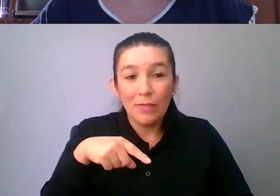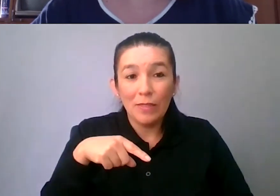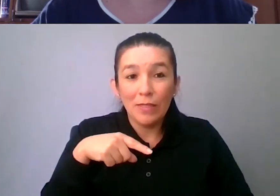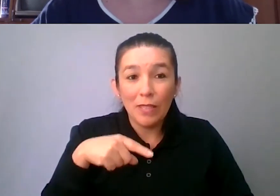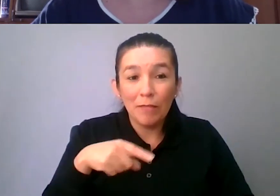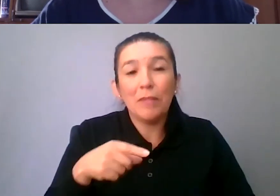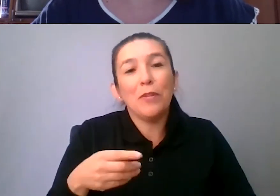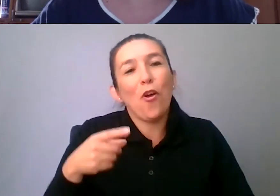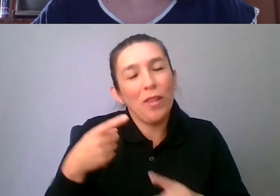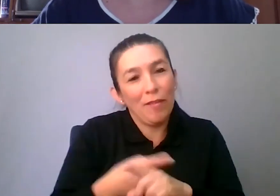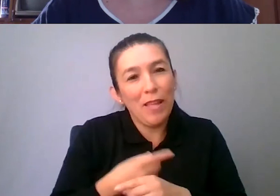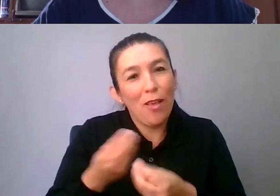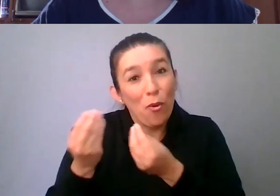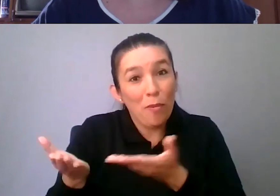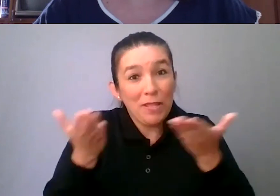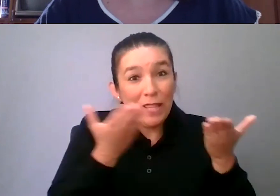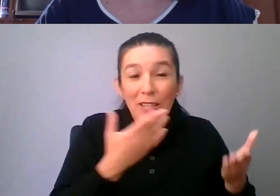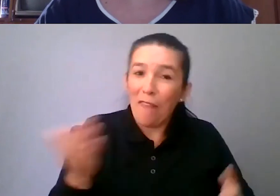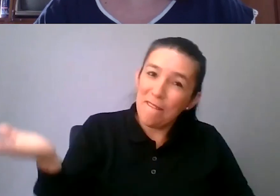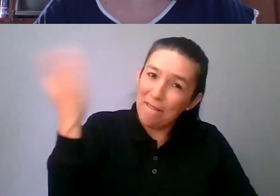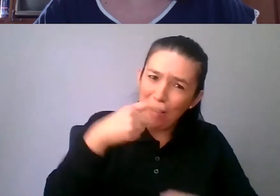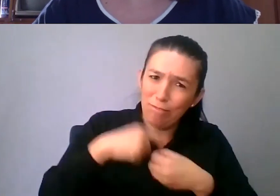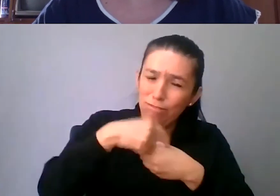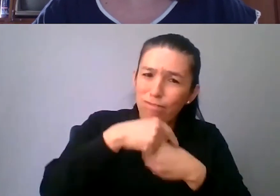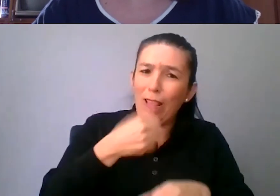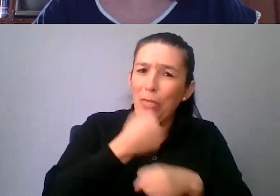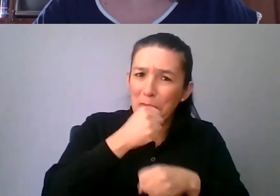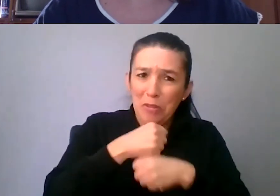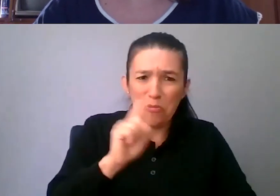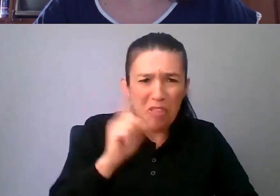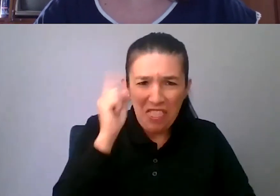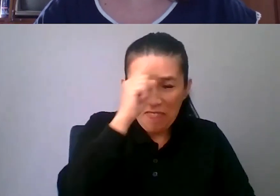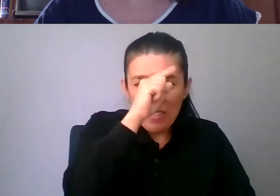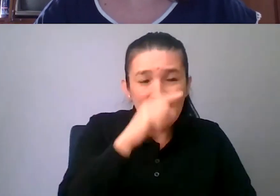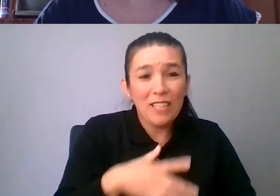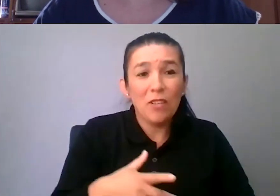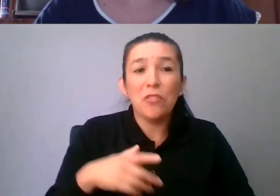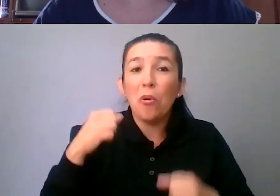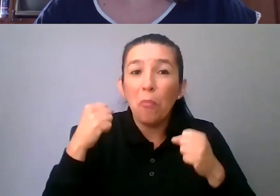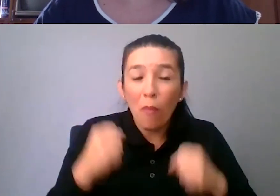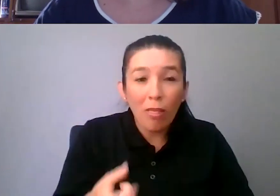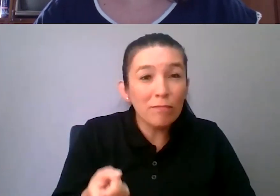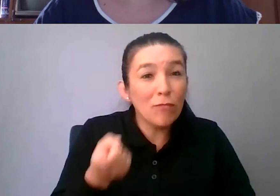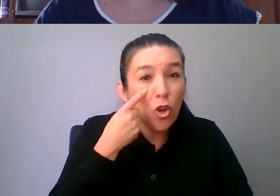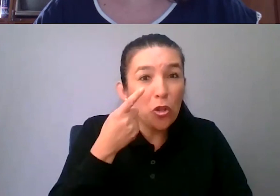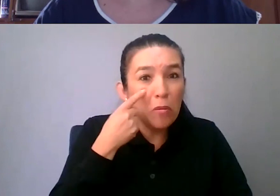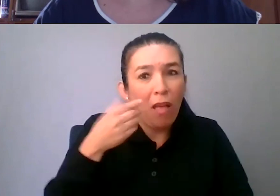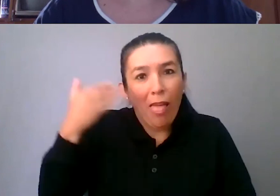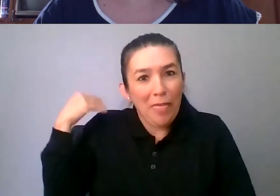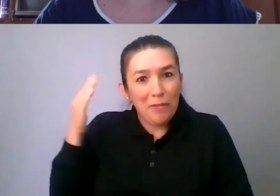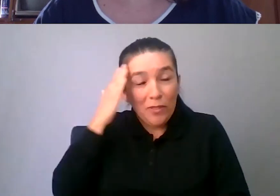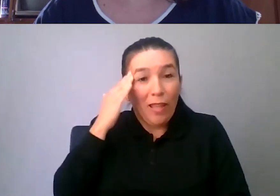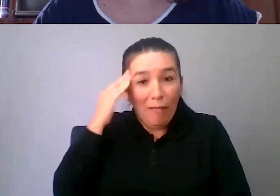cordial invitación a que vengan a los talleres. No es difícil, al contrario, y van a tener un conocimiento que no tenían,